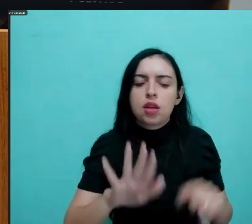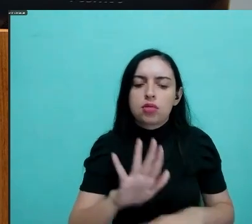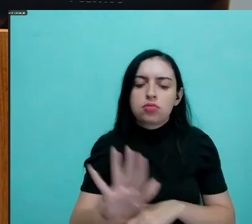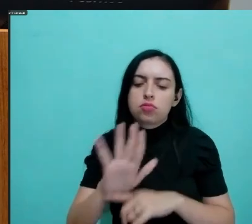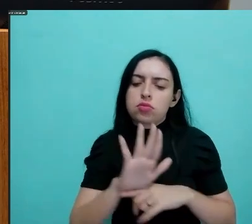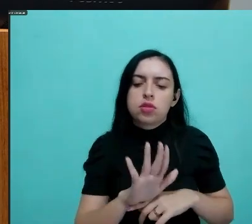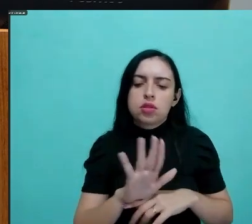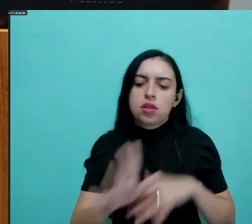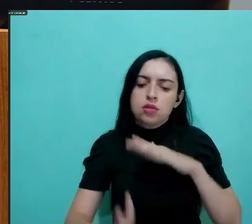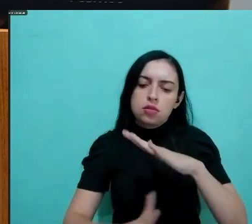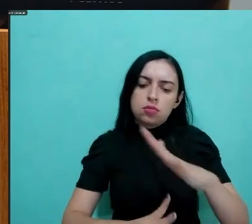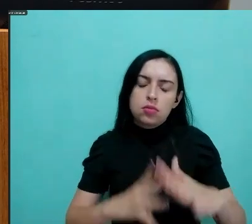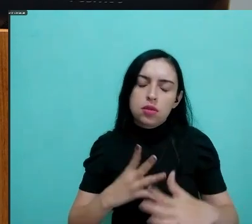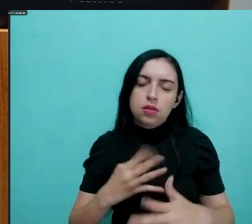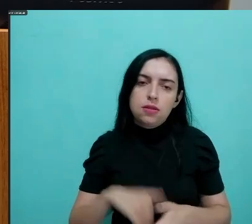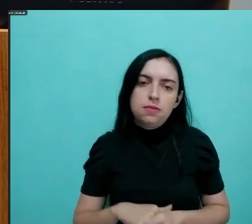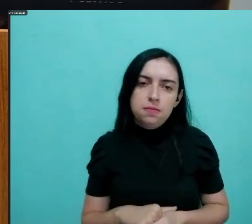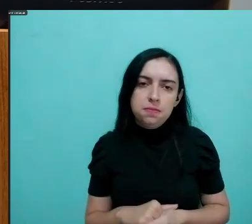y